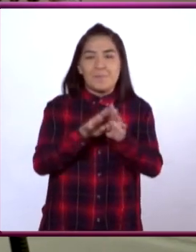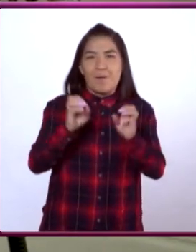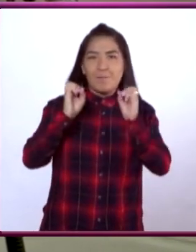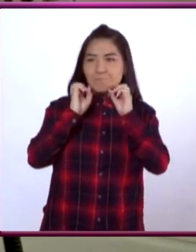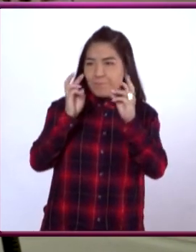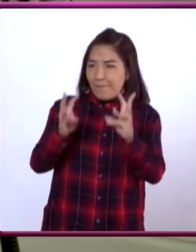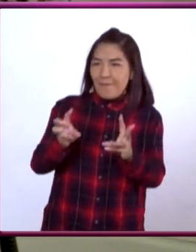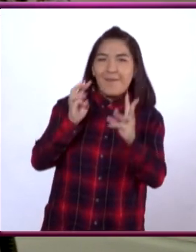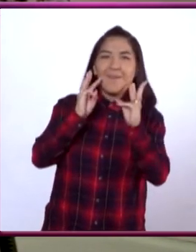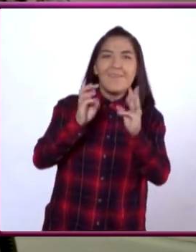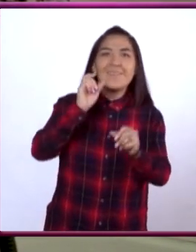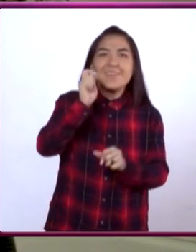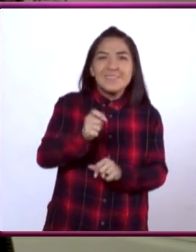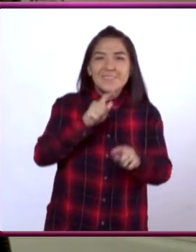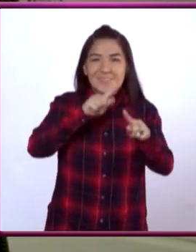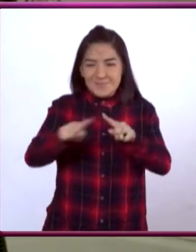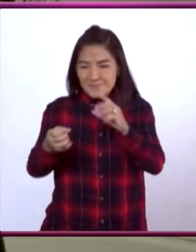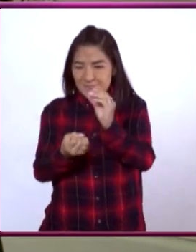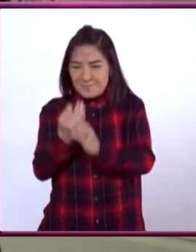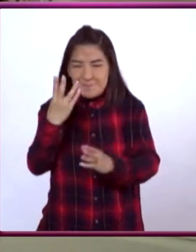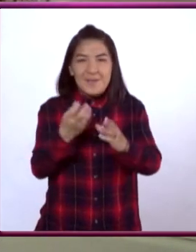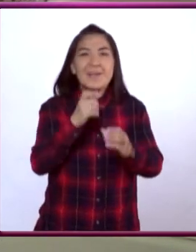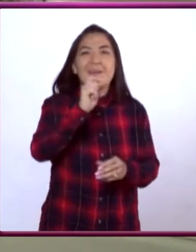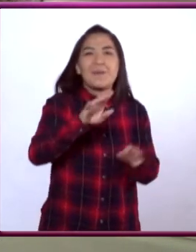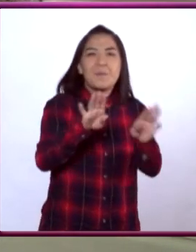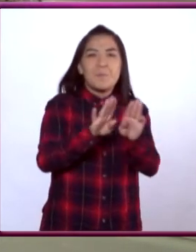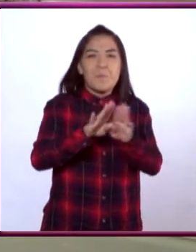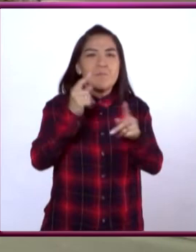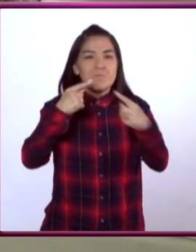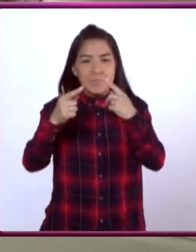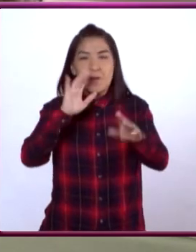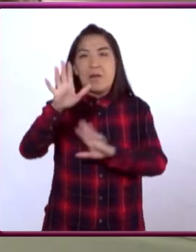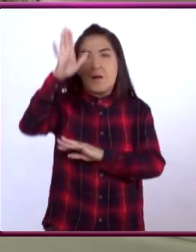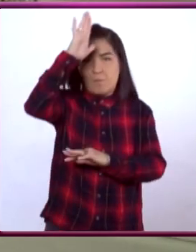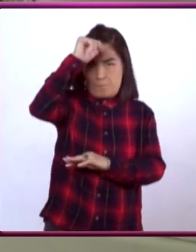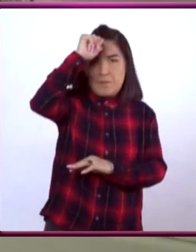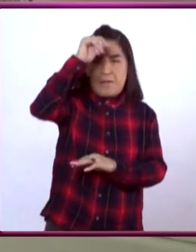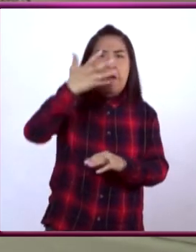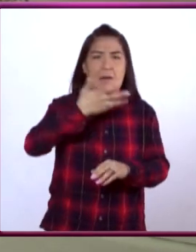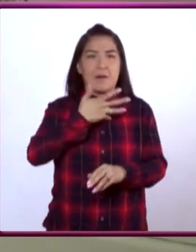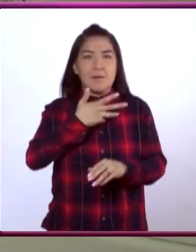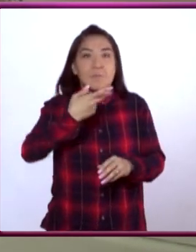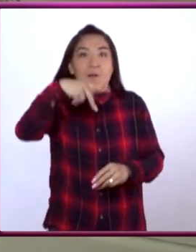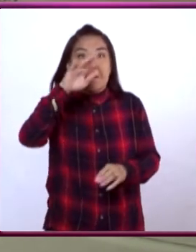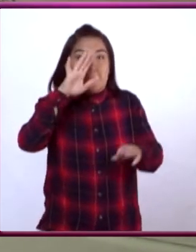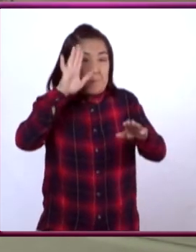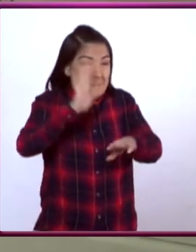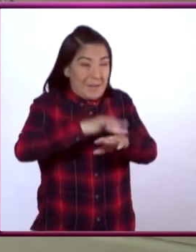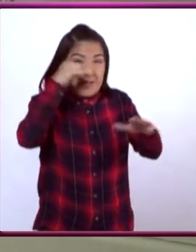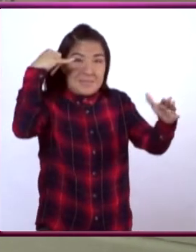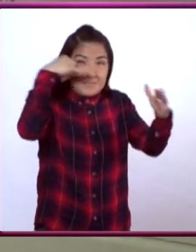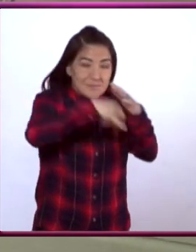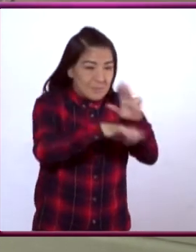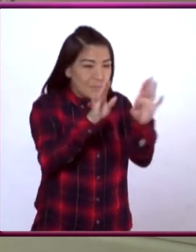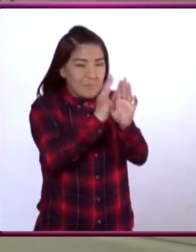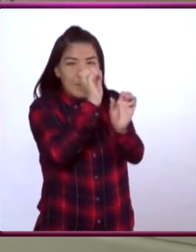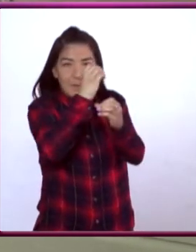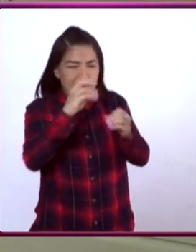o sea, pusieron cara de eureka, encontrar una partícula de la que se había pronosticado su existencia, pero que nadie la había